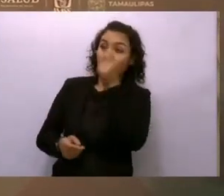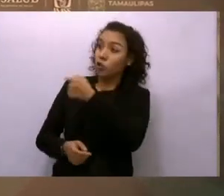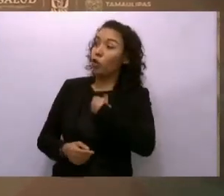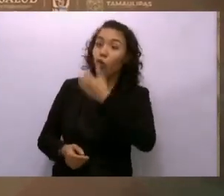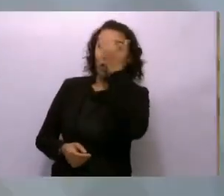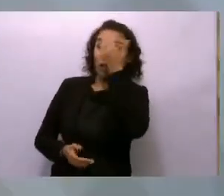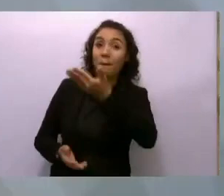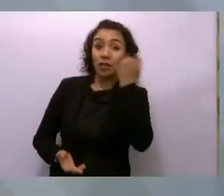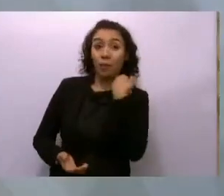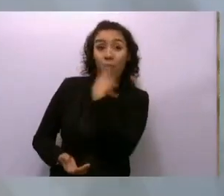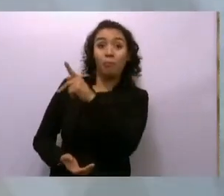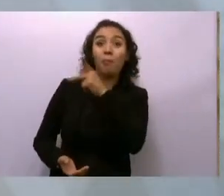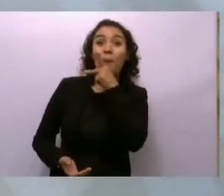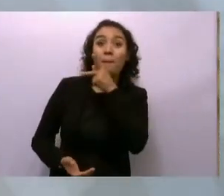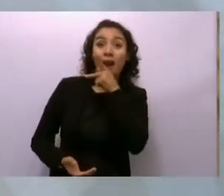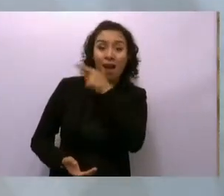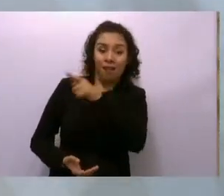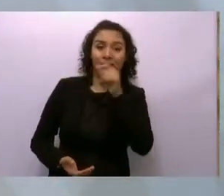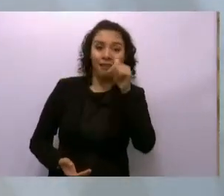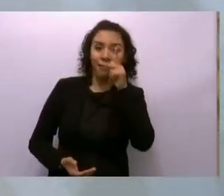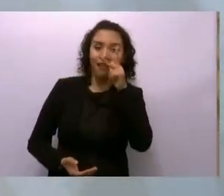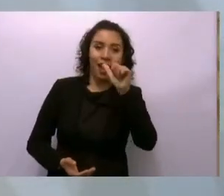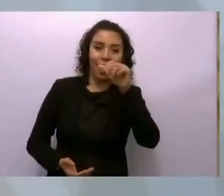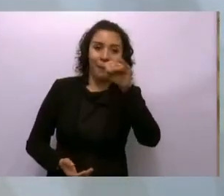su papá.